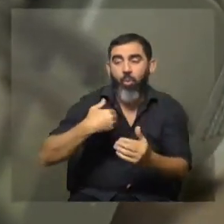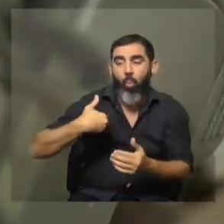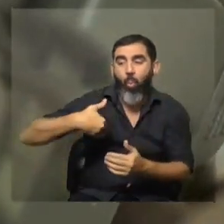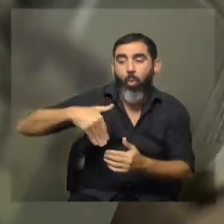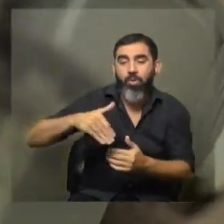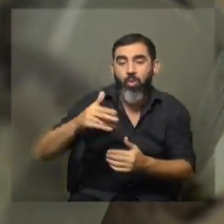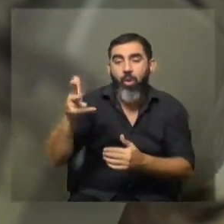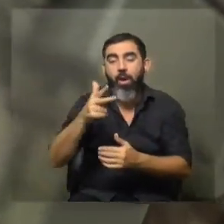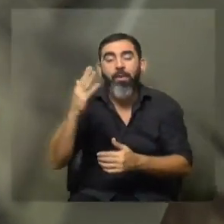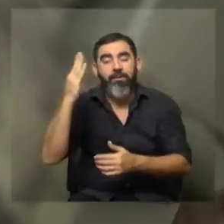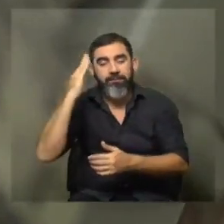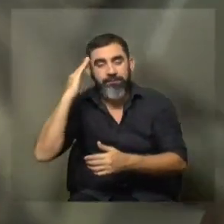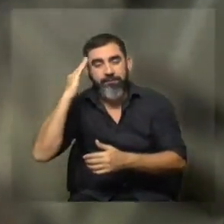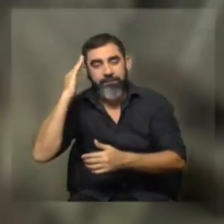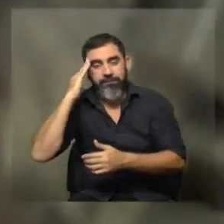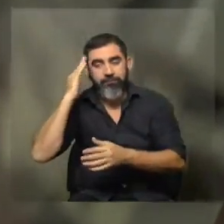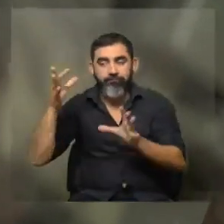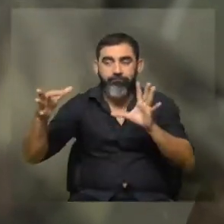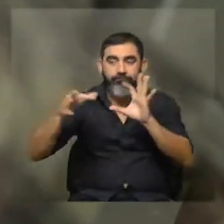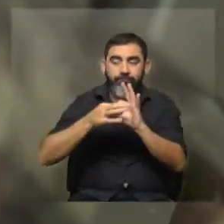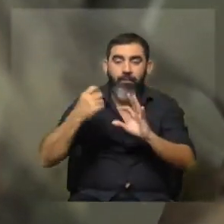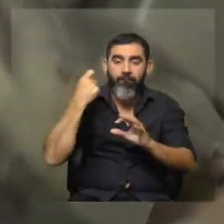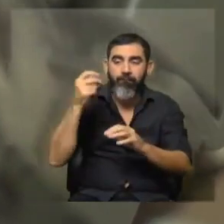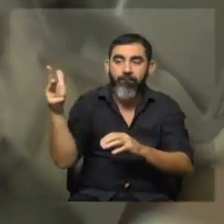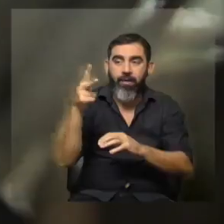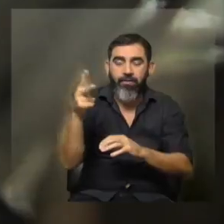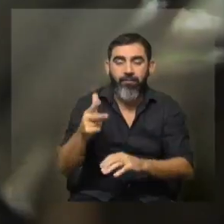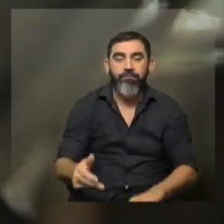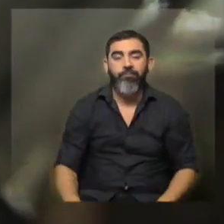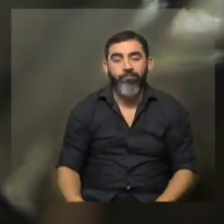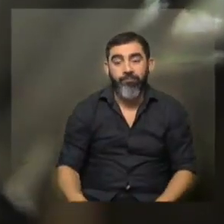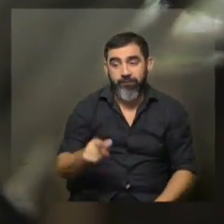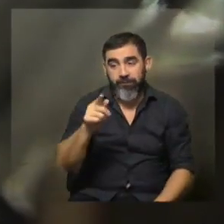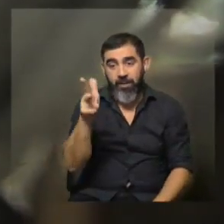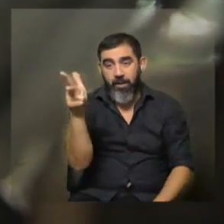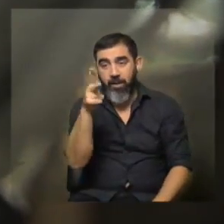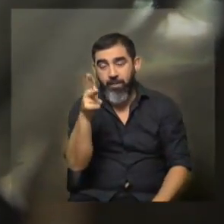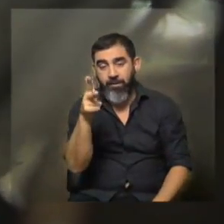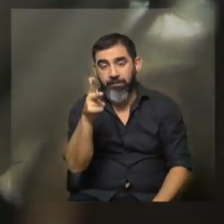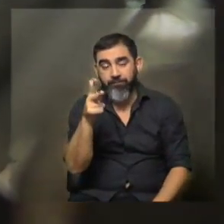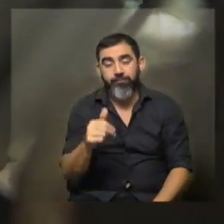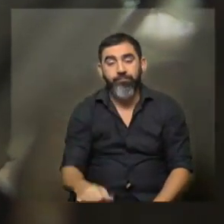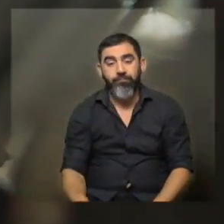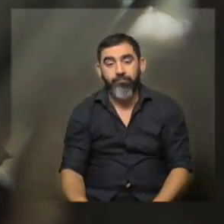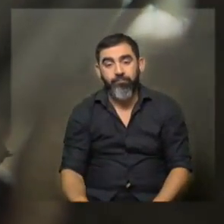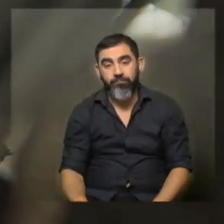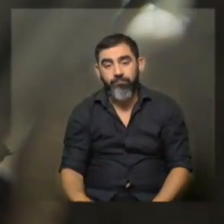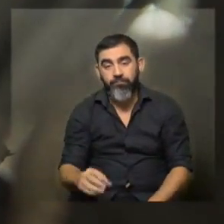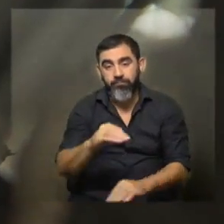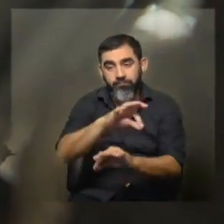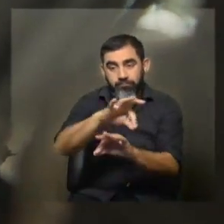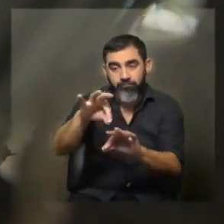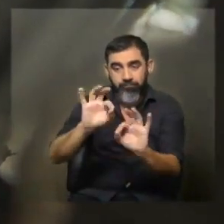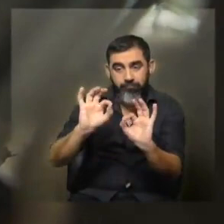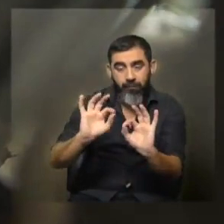va a saber cuándo lo usa, y era la aliada que nos estaba faltando. Esta cámara, diseñada para ello,